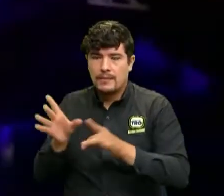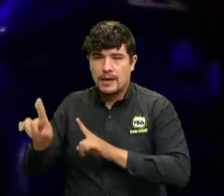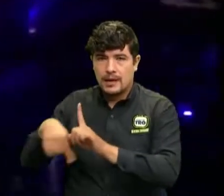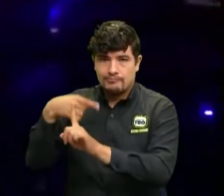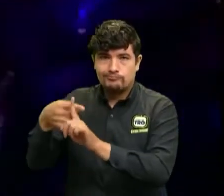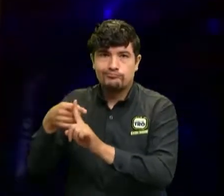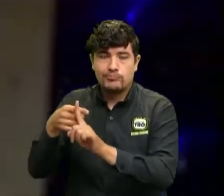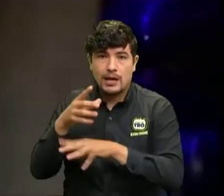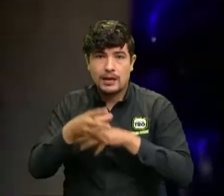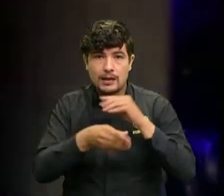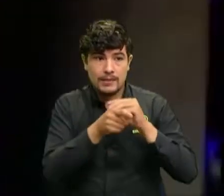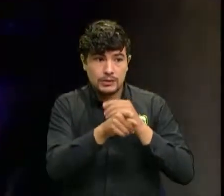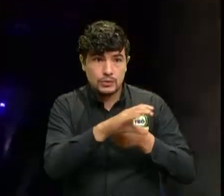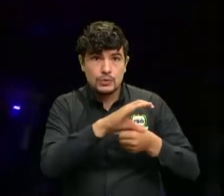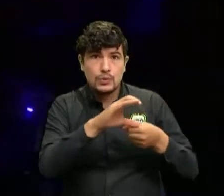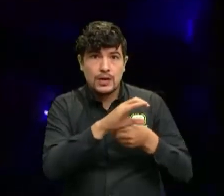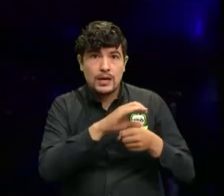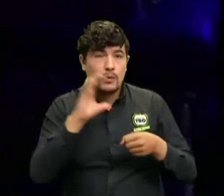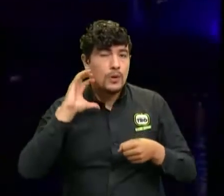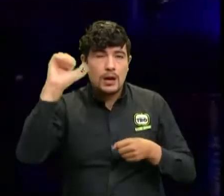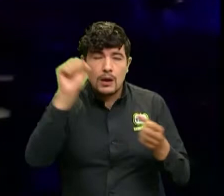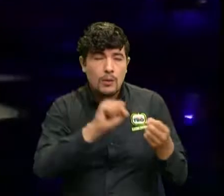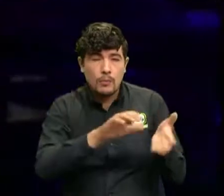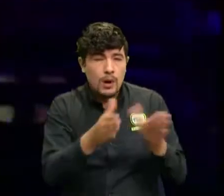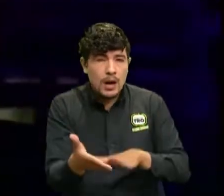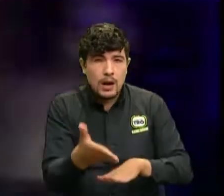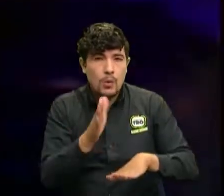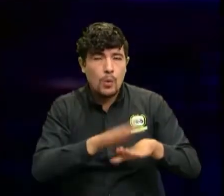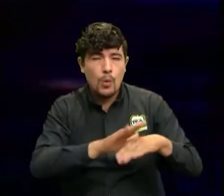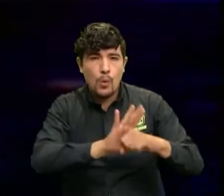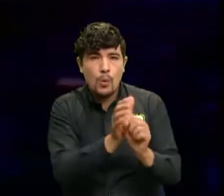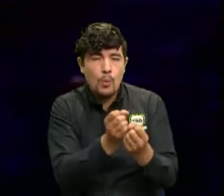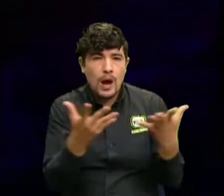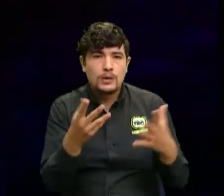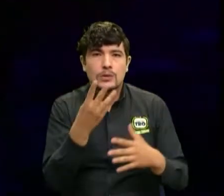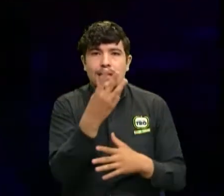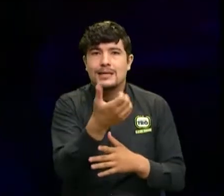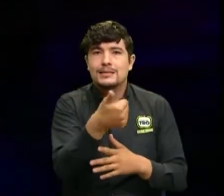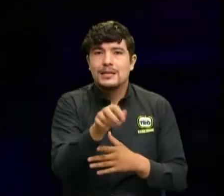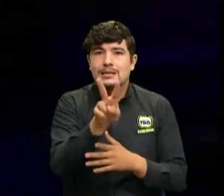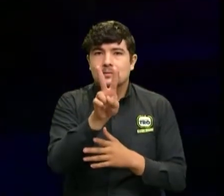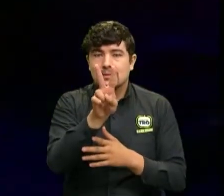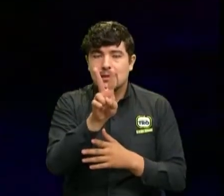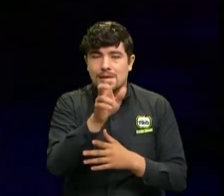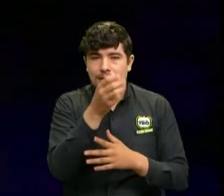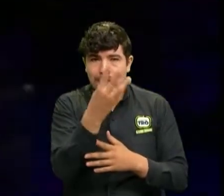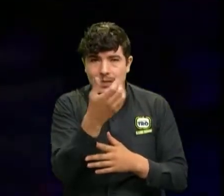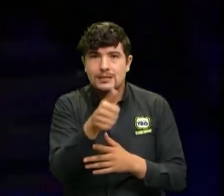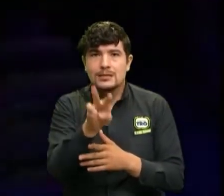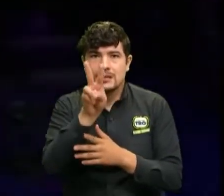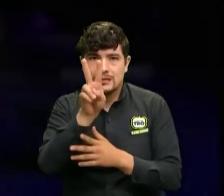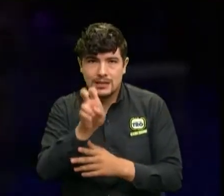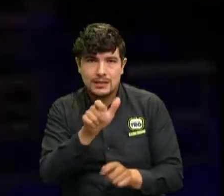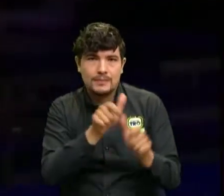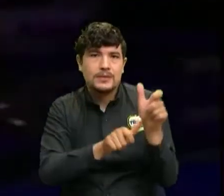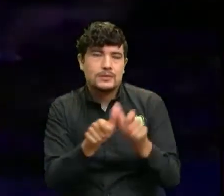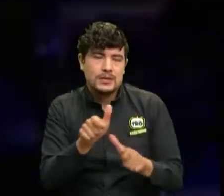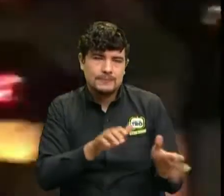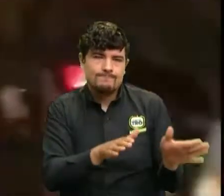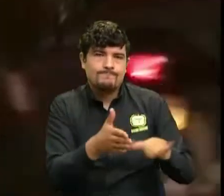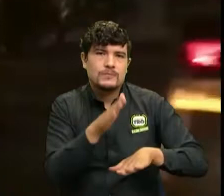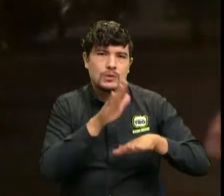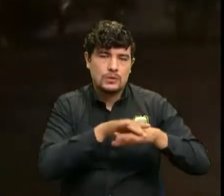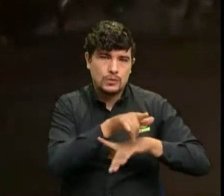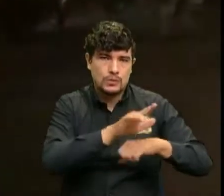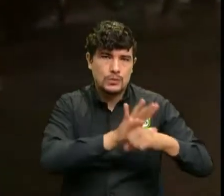fallecido en esta ciudad 140 personas. El alcalde municipal decretó una serie de medidas y restricciones que comenzaron a